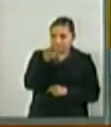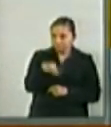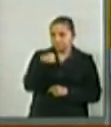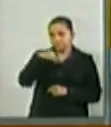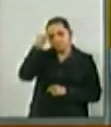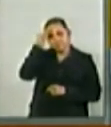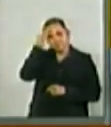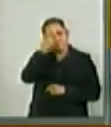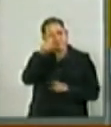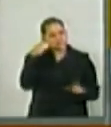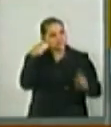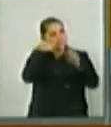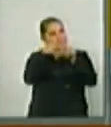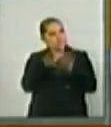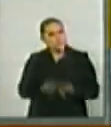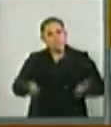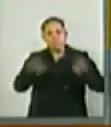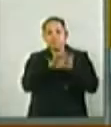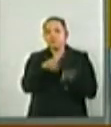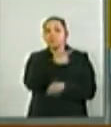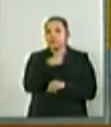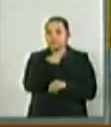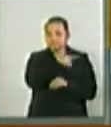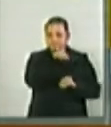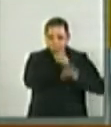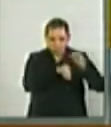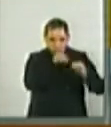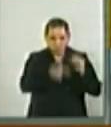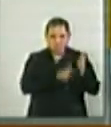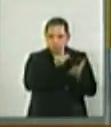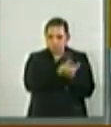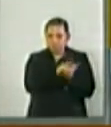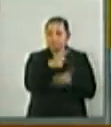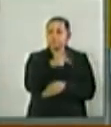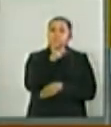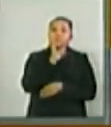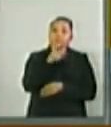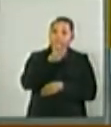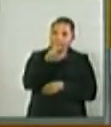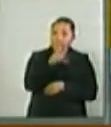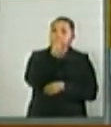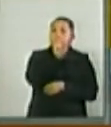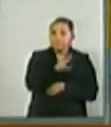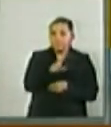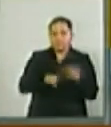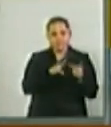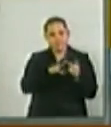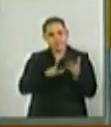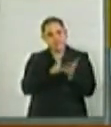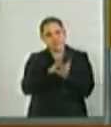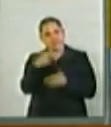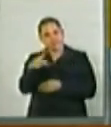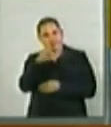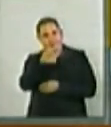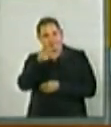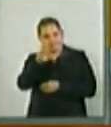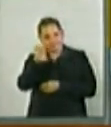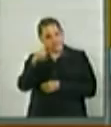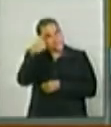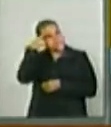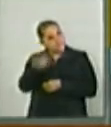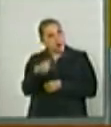alta prioridad reformar la ley de Pemex y la ley de la Comisión Federal de Electricidad, para anotar lo